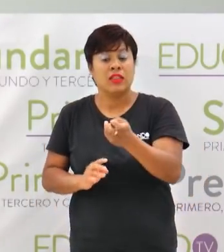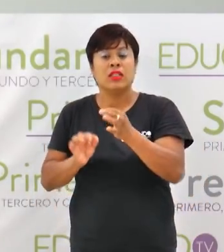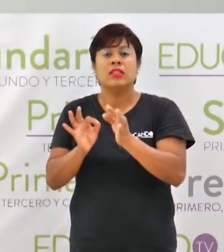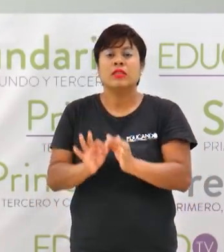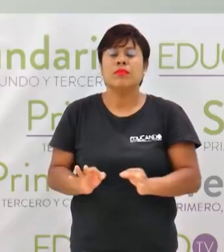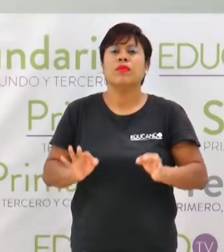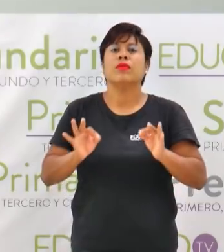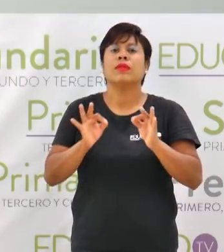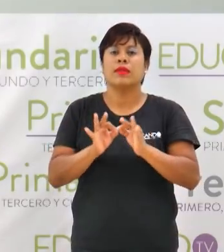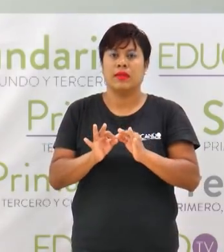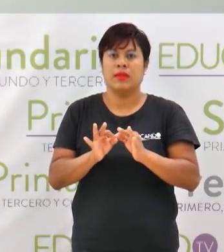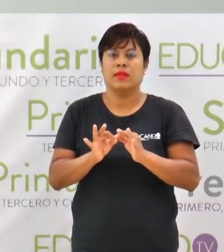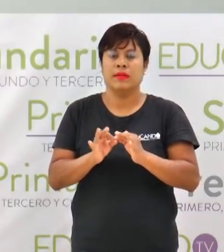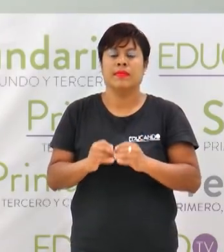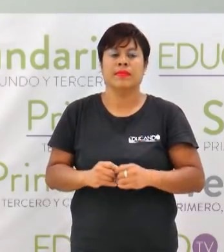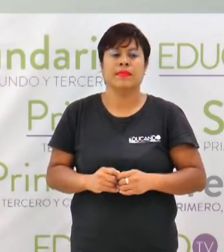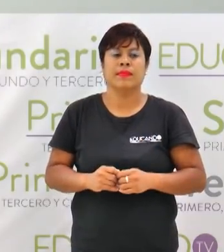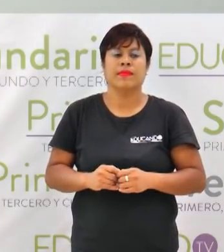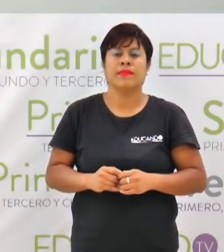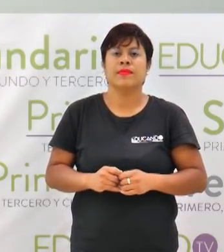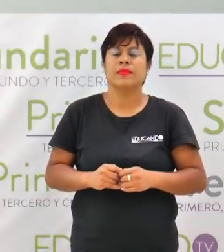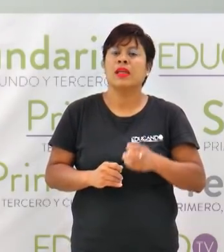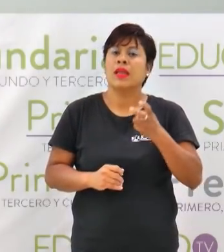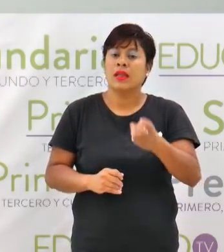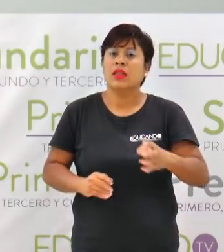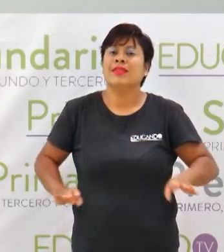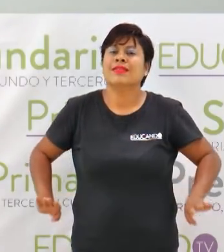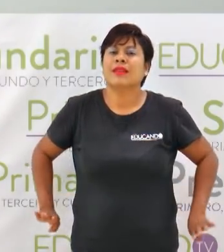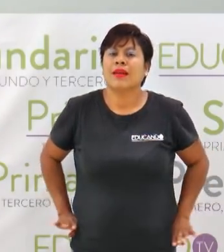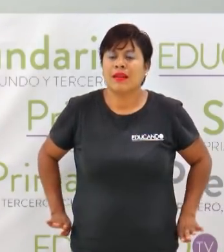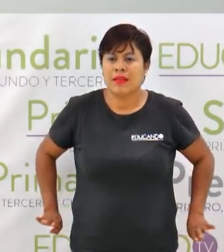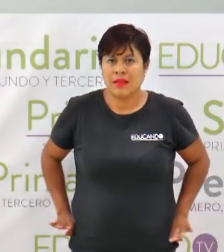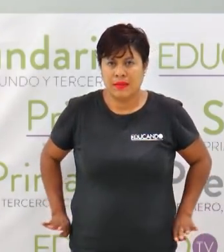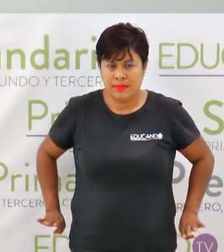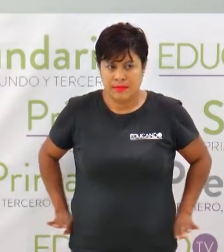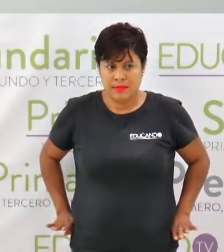importante, dice, se caracteriza,